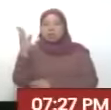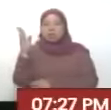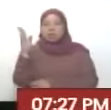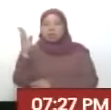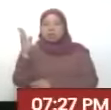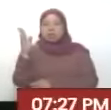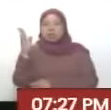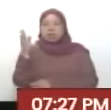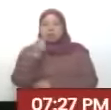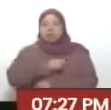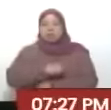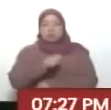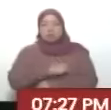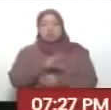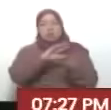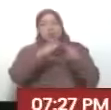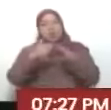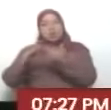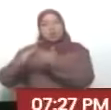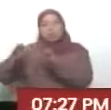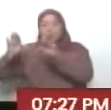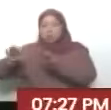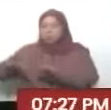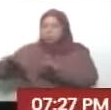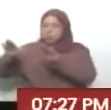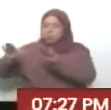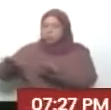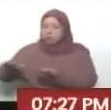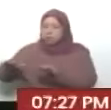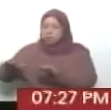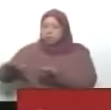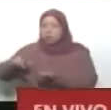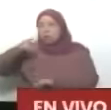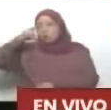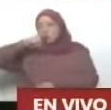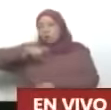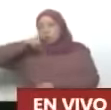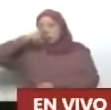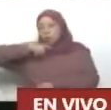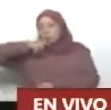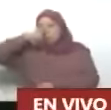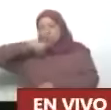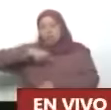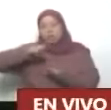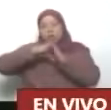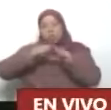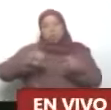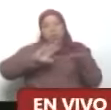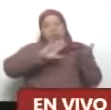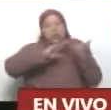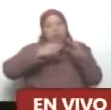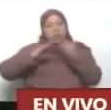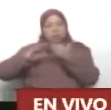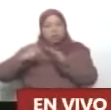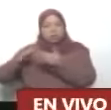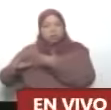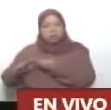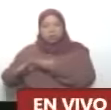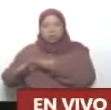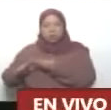evangélicas, a la comunidad musulmana, a la comunidad judía, a todas las comunidades